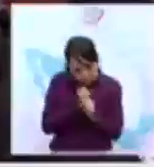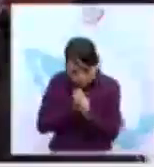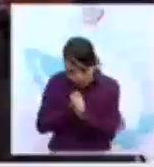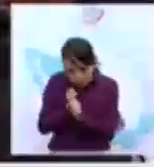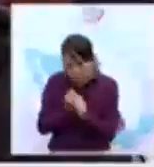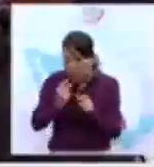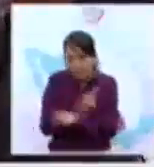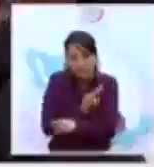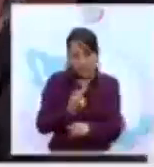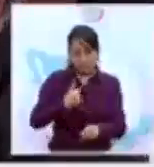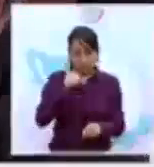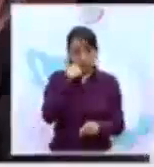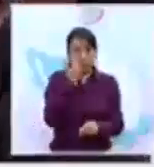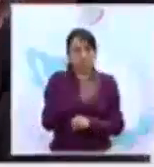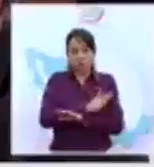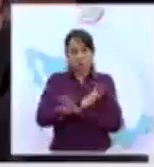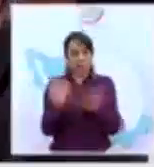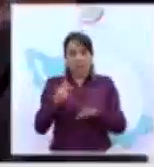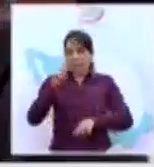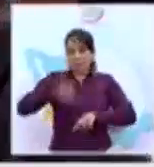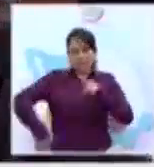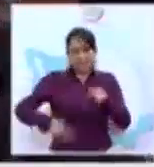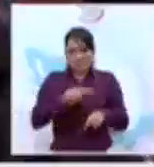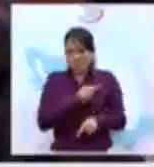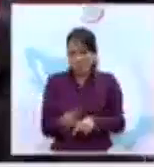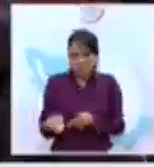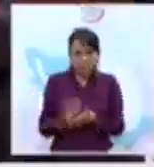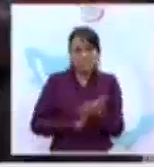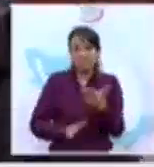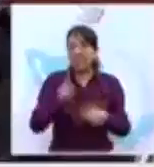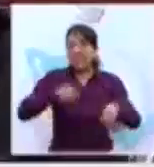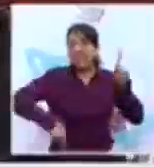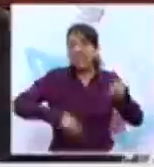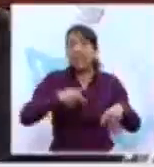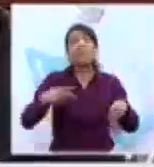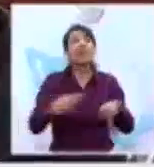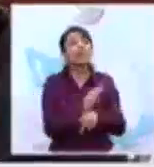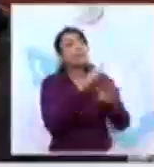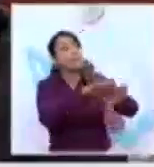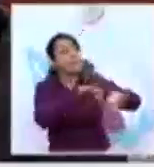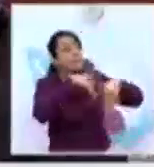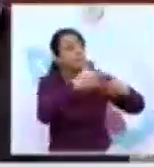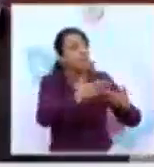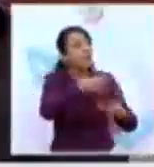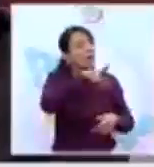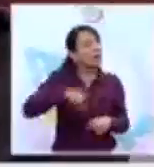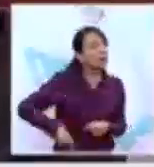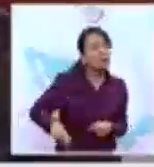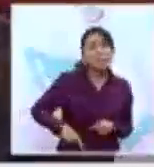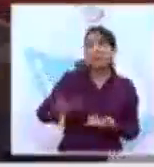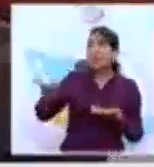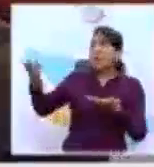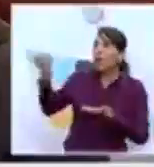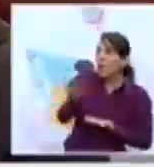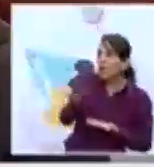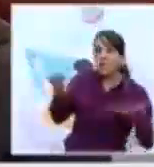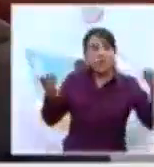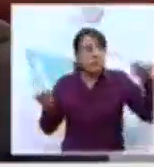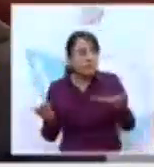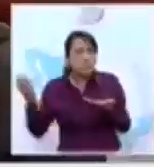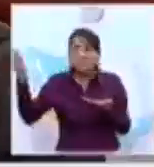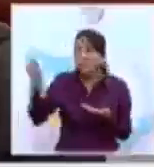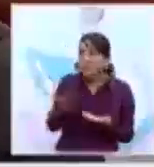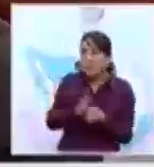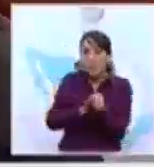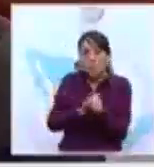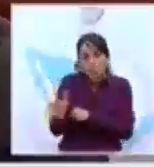la pobreza depende desde luego de recursos del mercado o recursos del Estado, pero hay dos propios e inmediatos, y es el concepto uno